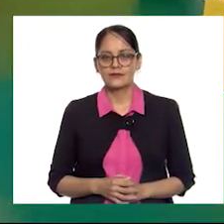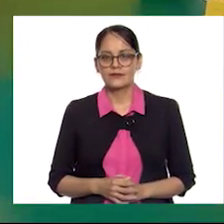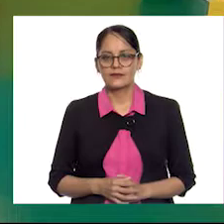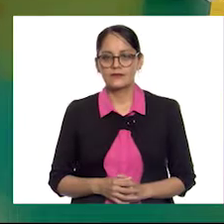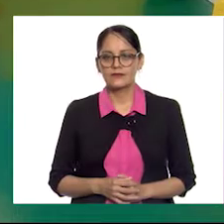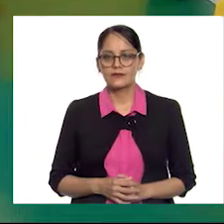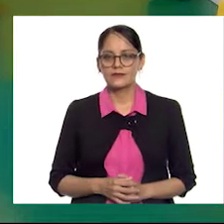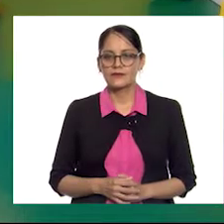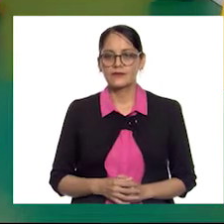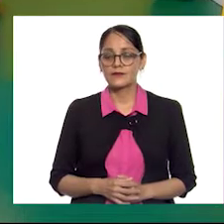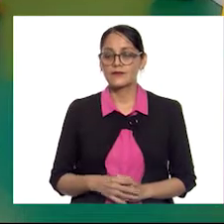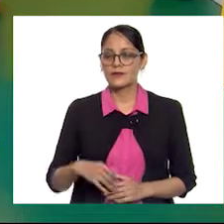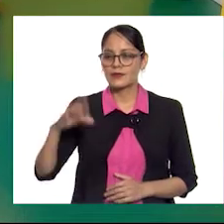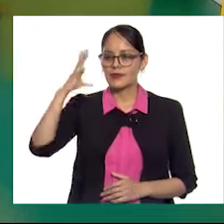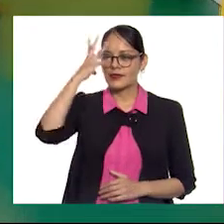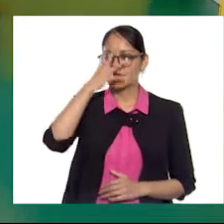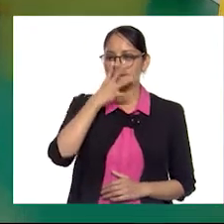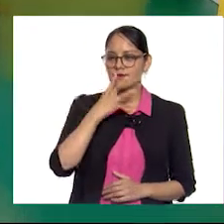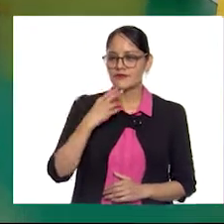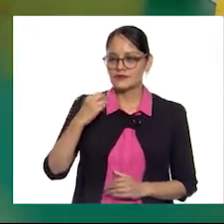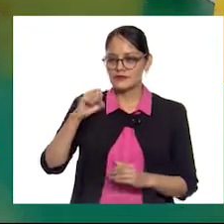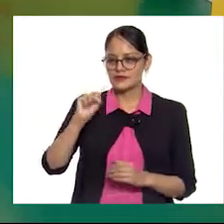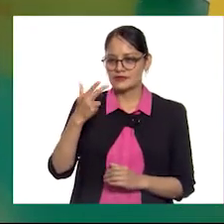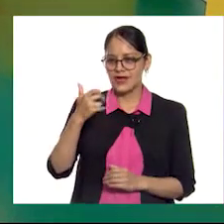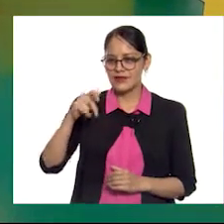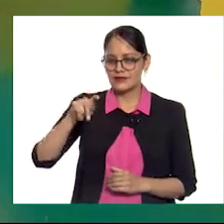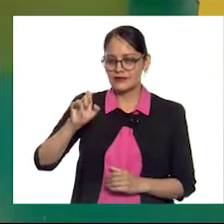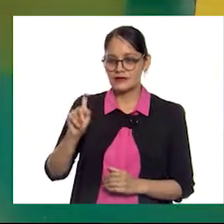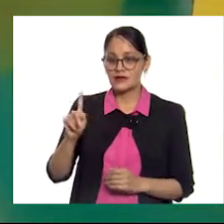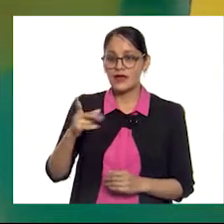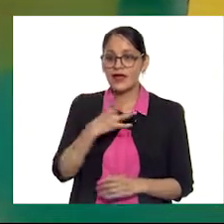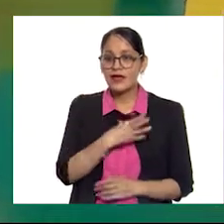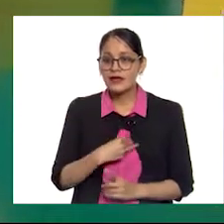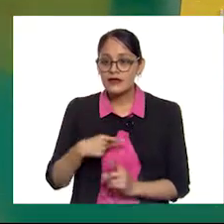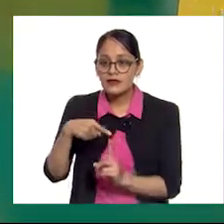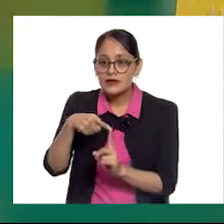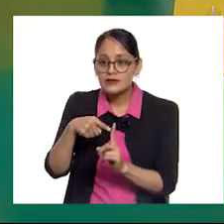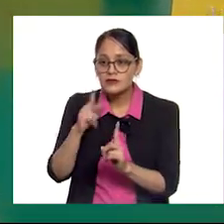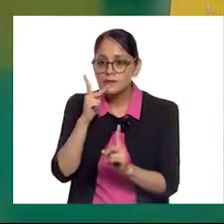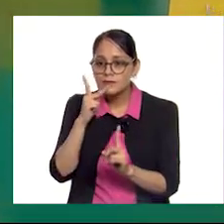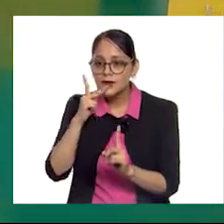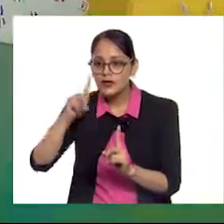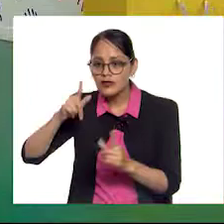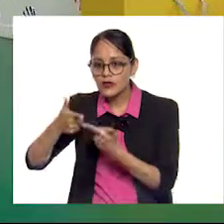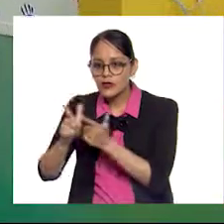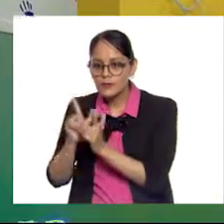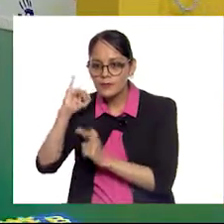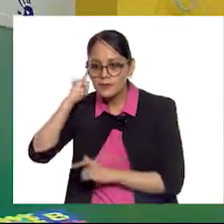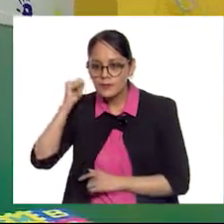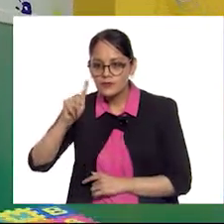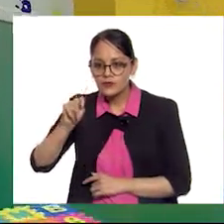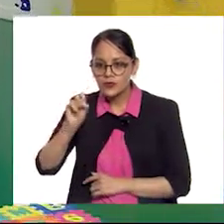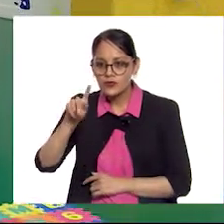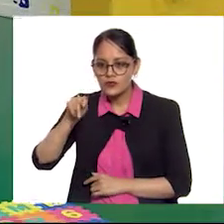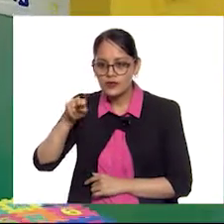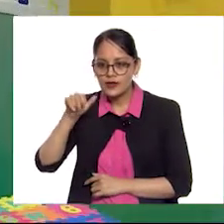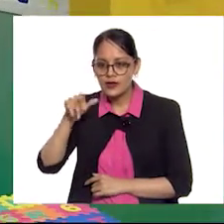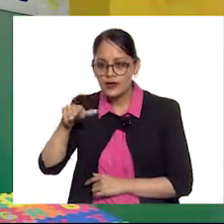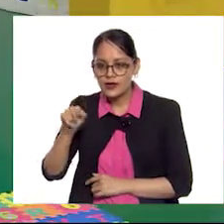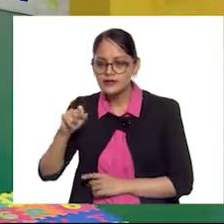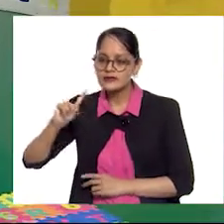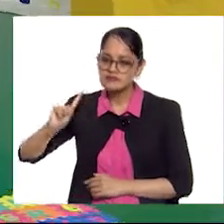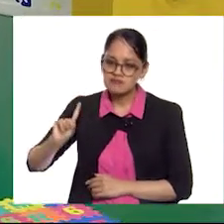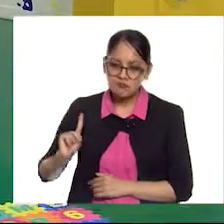De extraordinaria belleza, Shanat, hija de nobles totonacas, salió un día hacia el centro